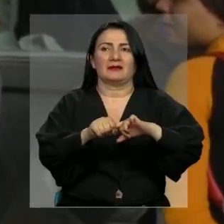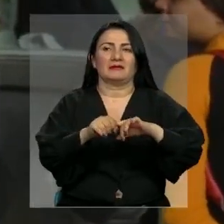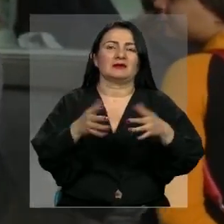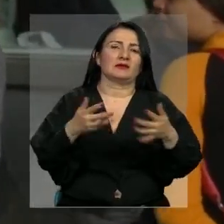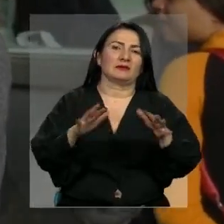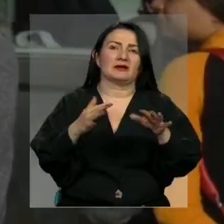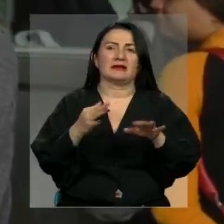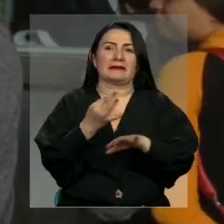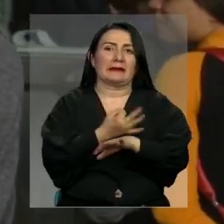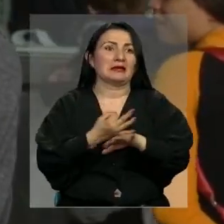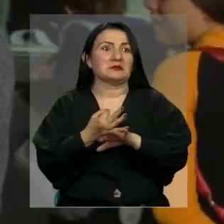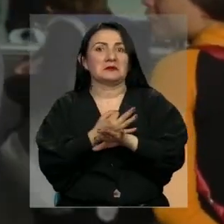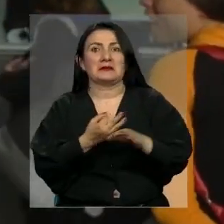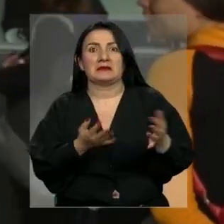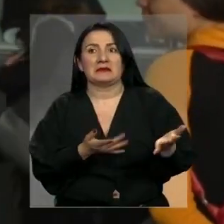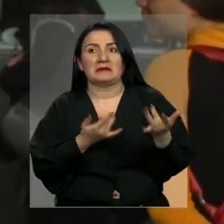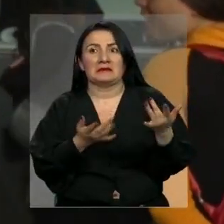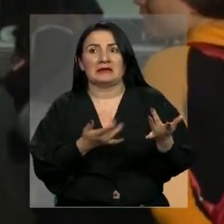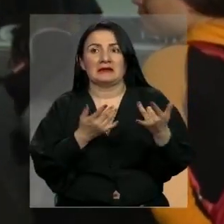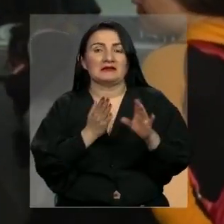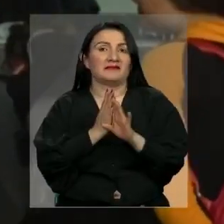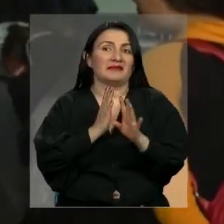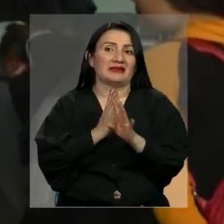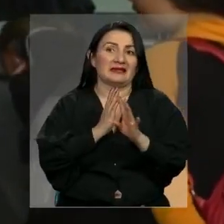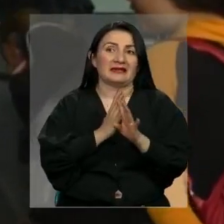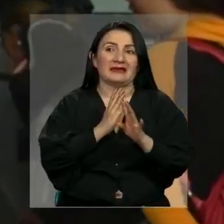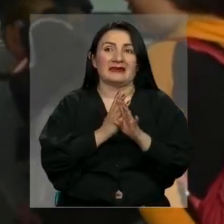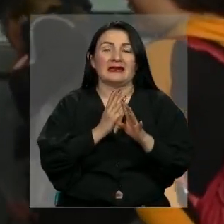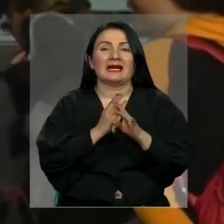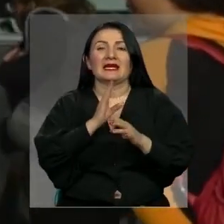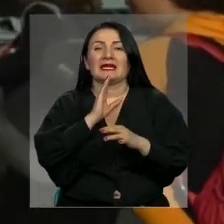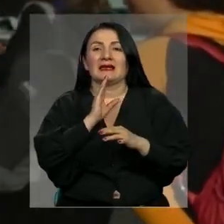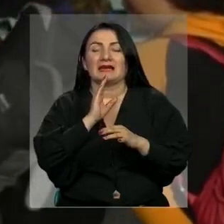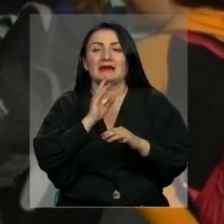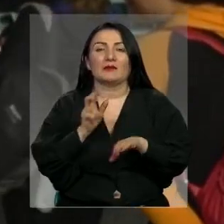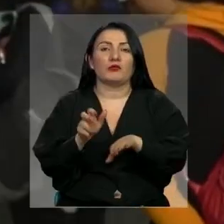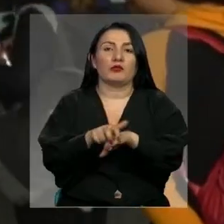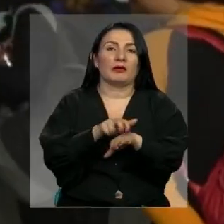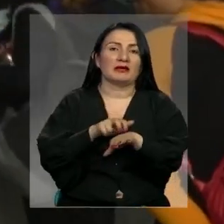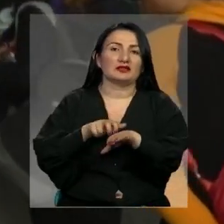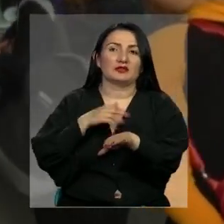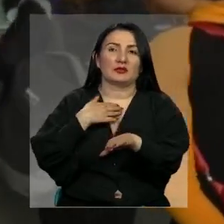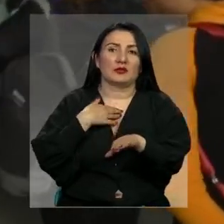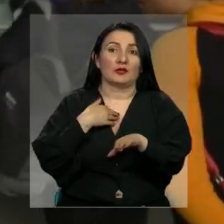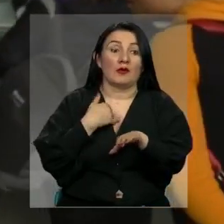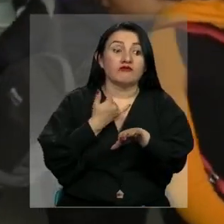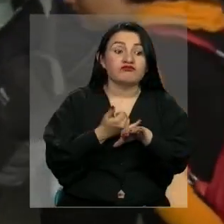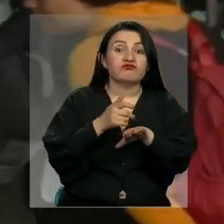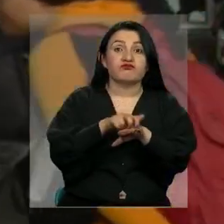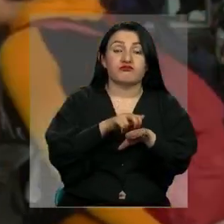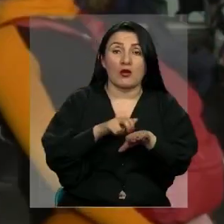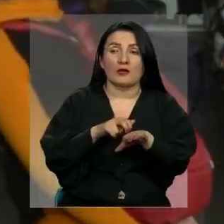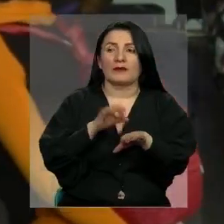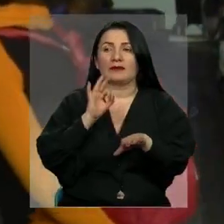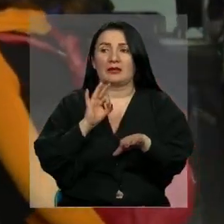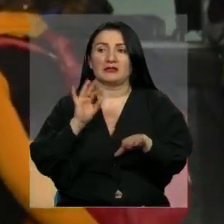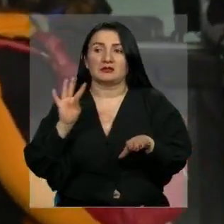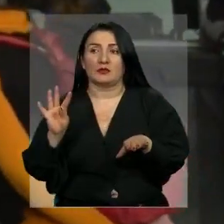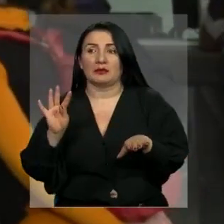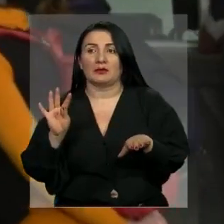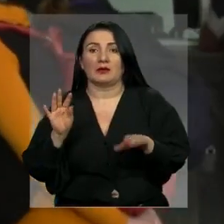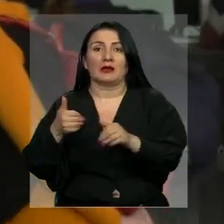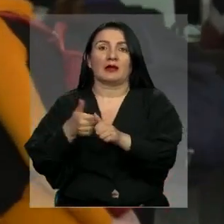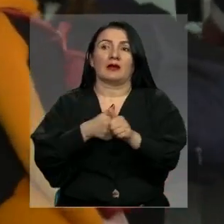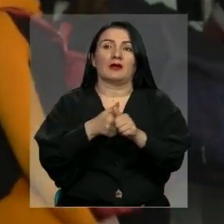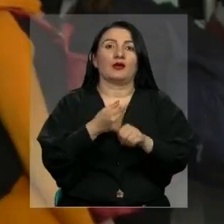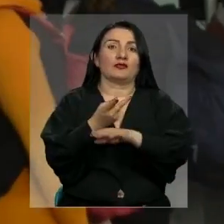más o menos 3 horas acá en este pedacito de fila. Solamente se está abordando los puestos que haya en el bus. Son 3, 4 puestos y cada bus